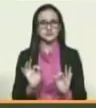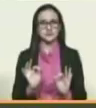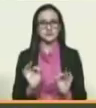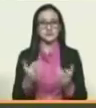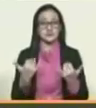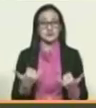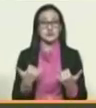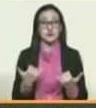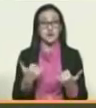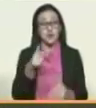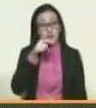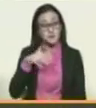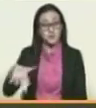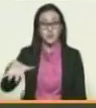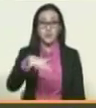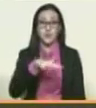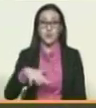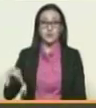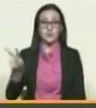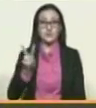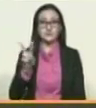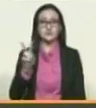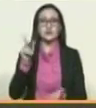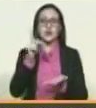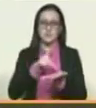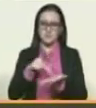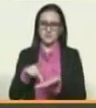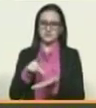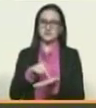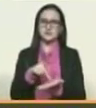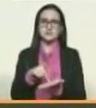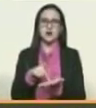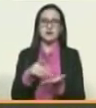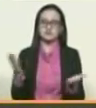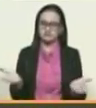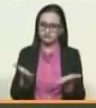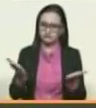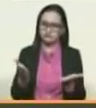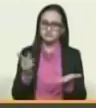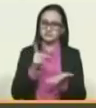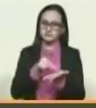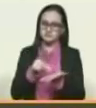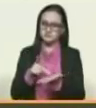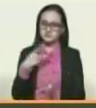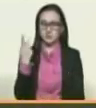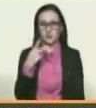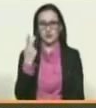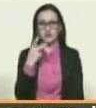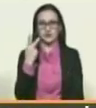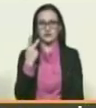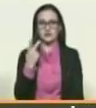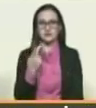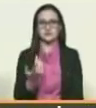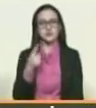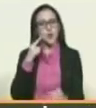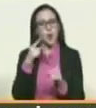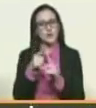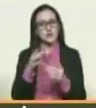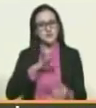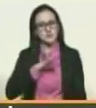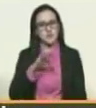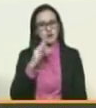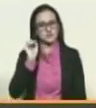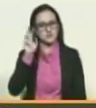fortuna, el pueblo de Venezuela va a participar y se va a promover la participación política. Ese ha sido un objetivo de la Asamblea